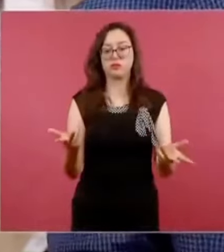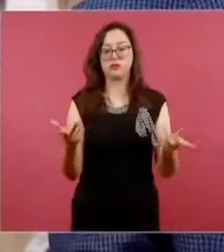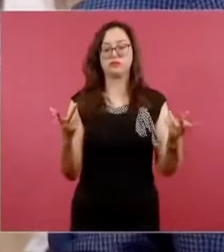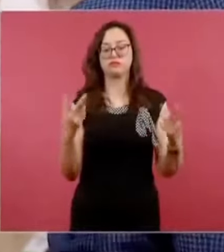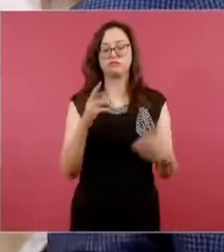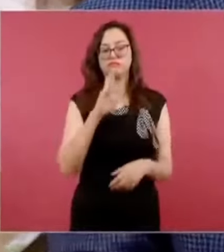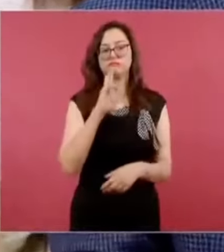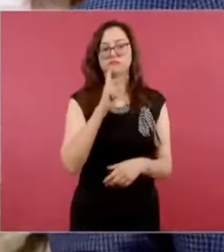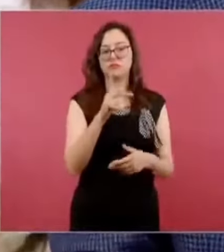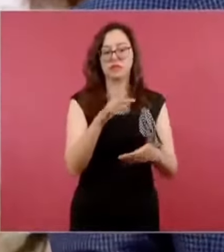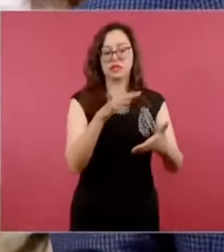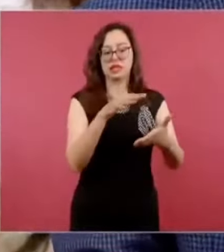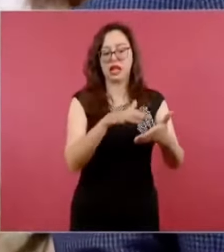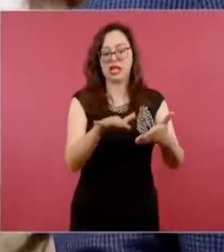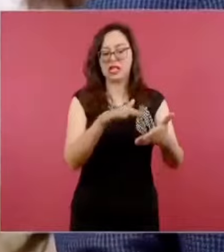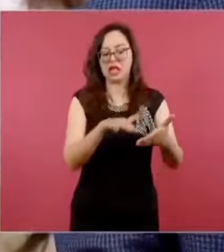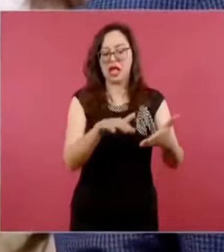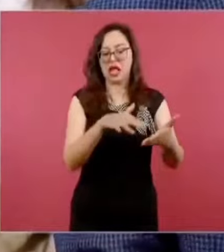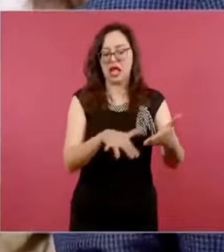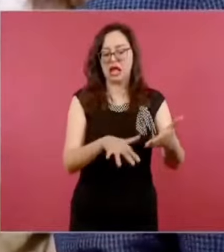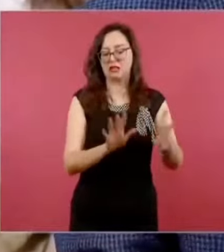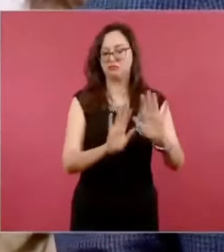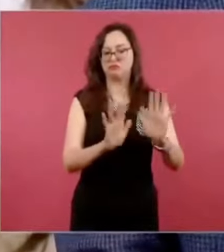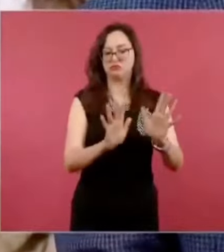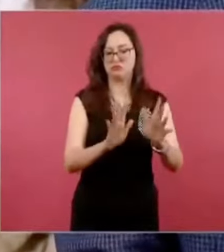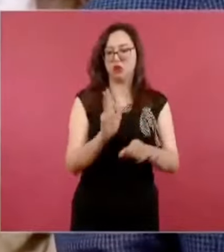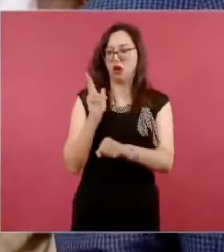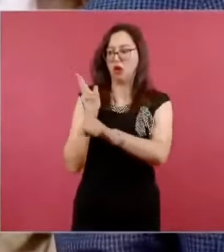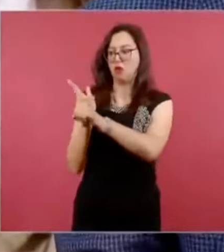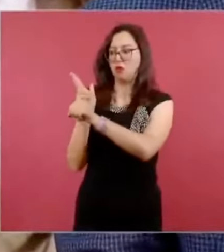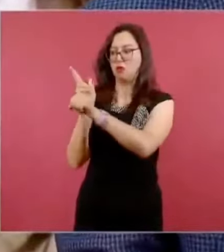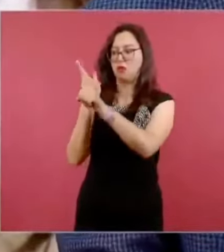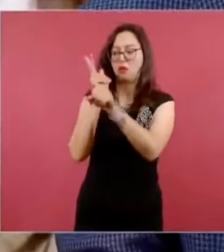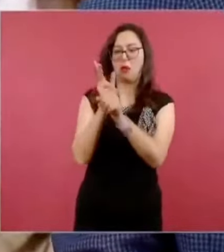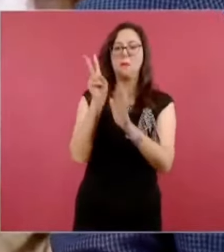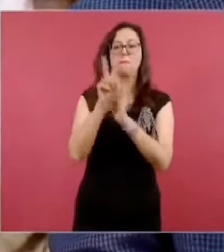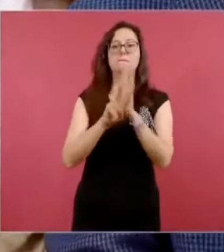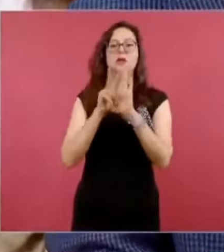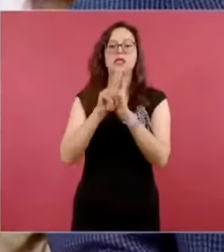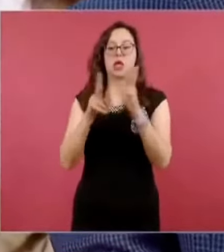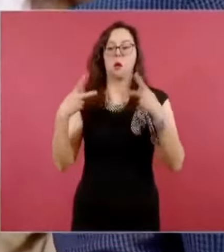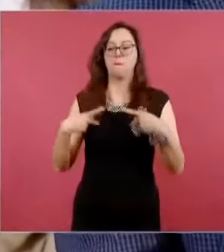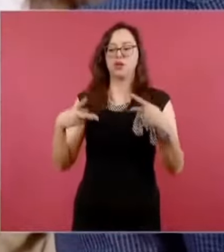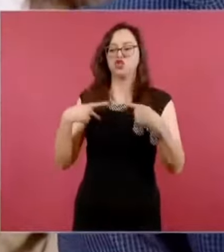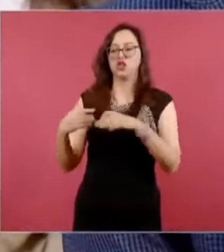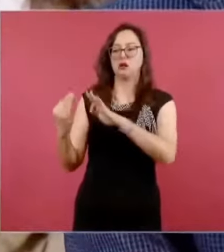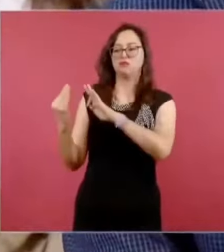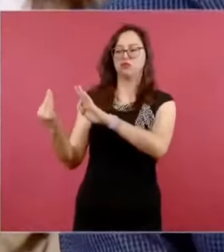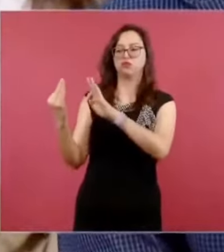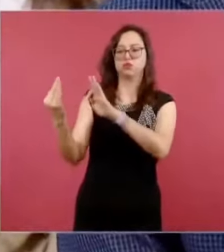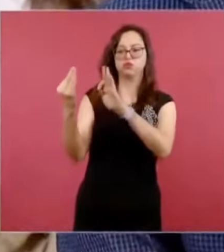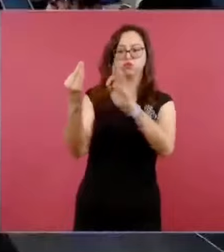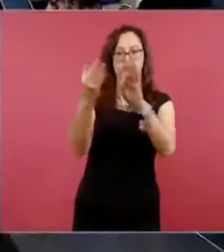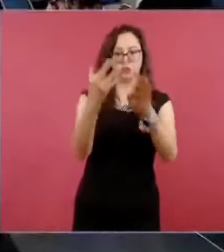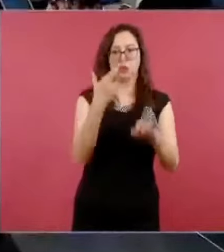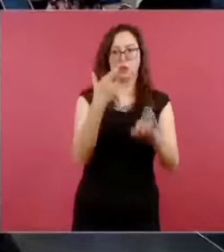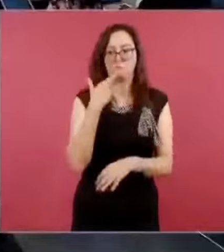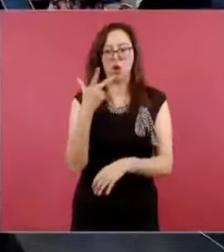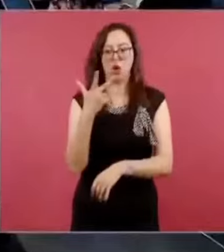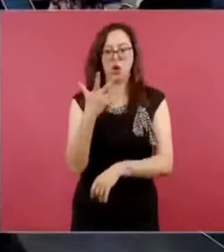y ellos van a hacer una selección final? ¿Estaría de acuerdo con este proceso y cree que va a ser más transparente Ojalá que el